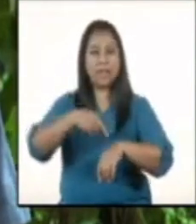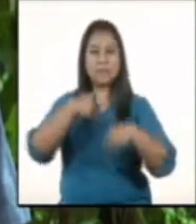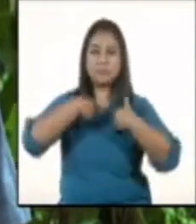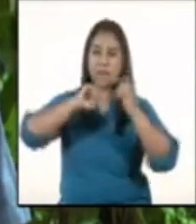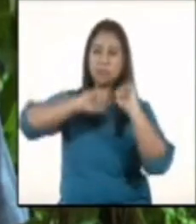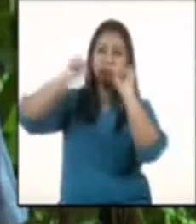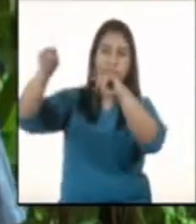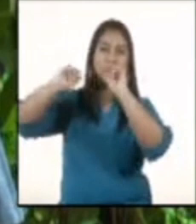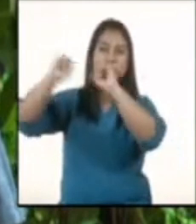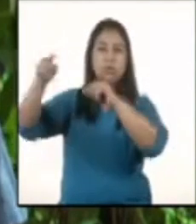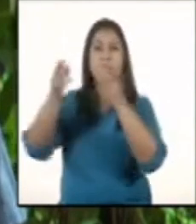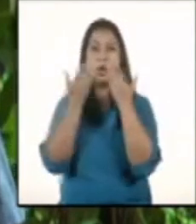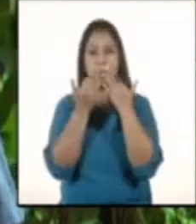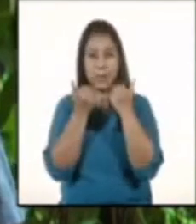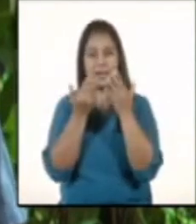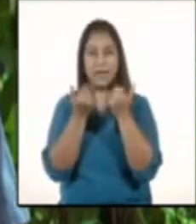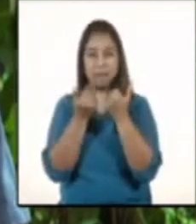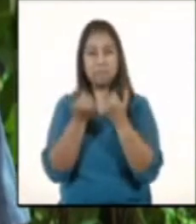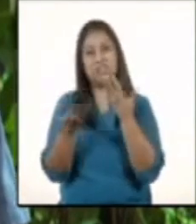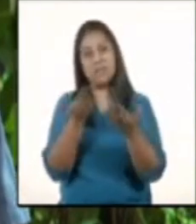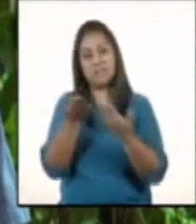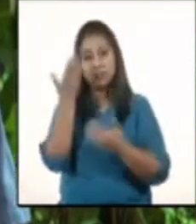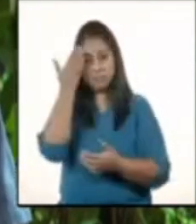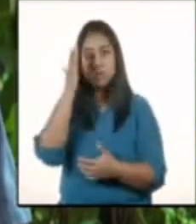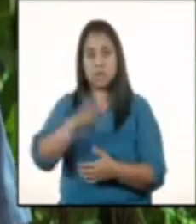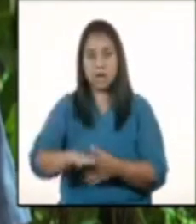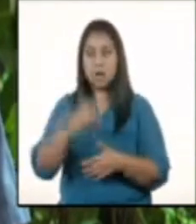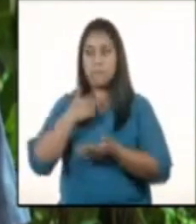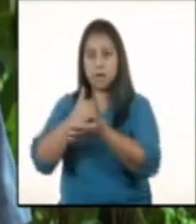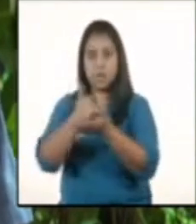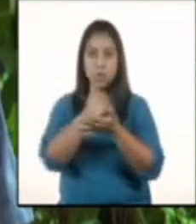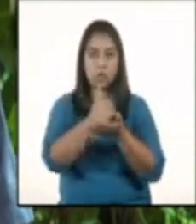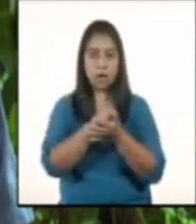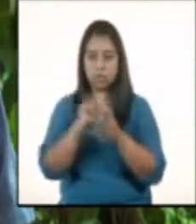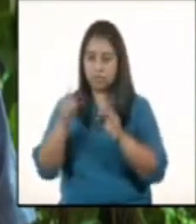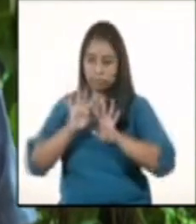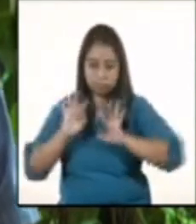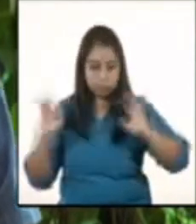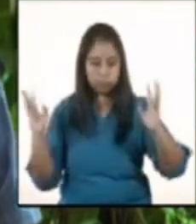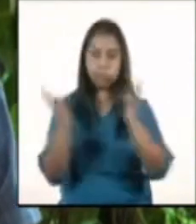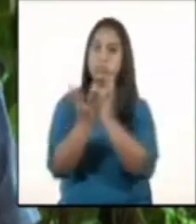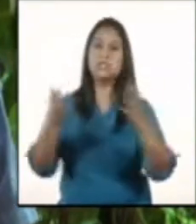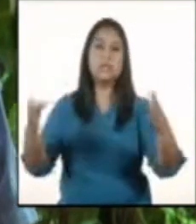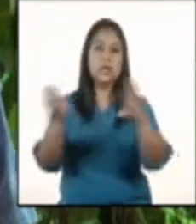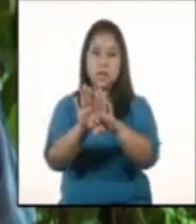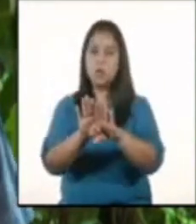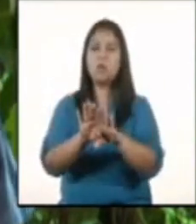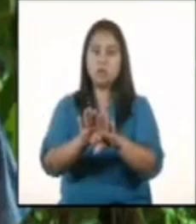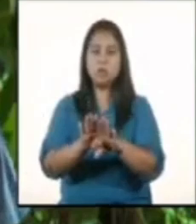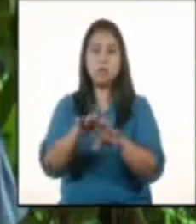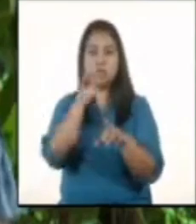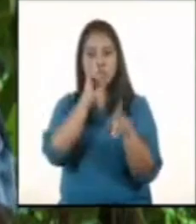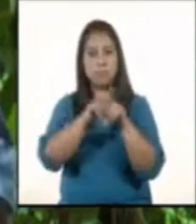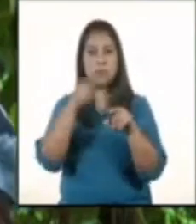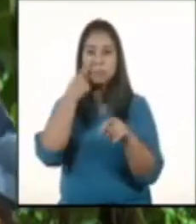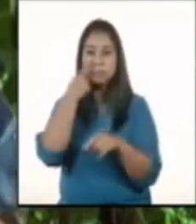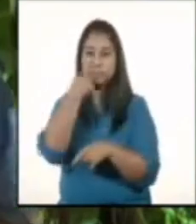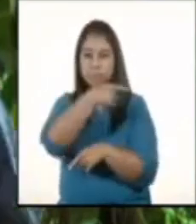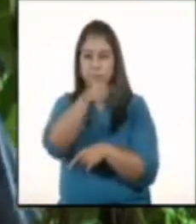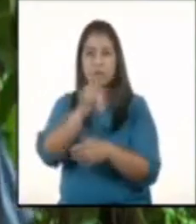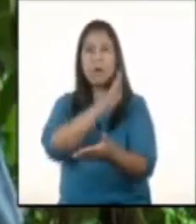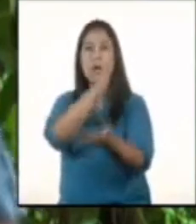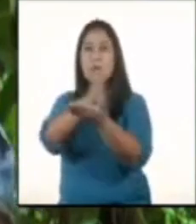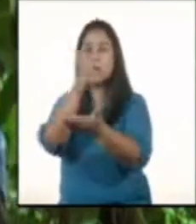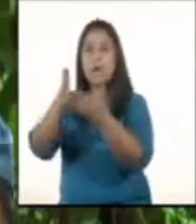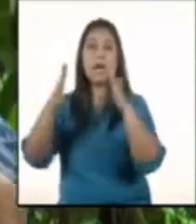muy probablemente el día de mañana, para ayudarlos en este cerco sanitario, y vamos a tratar de levantar la mayor cantidad de pruebas